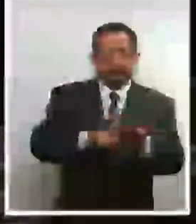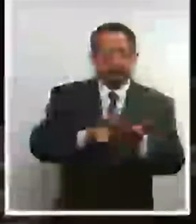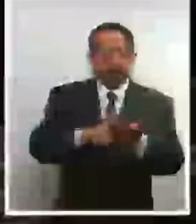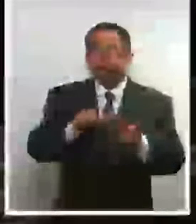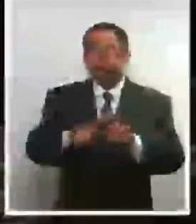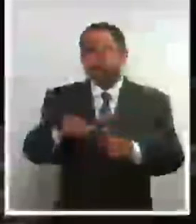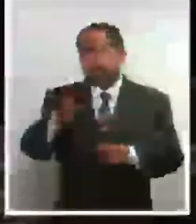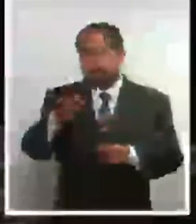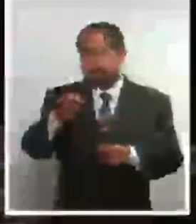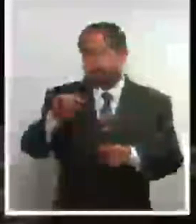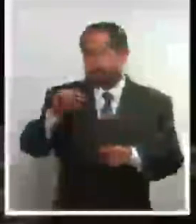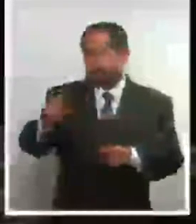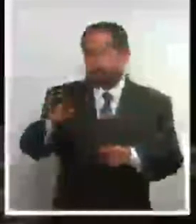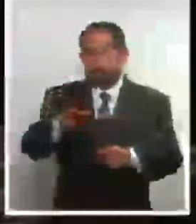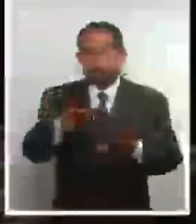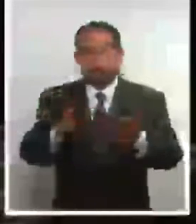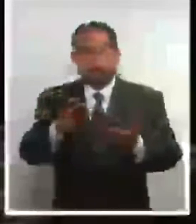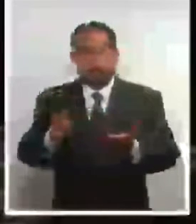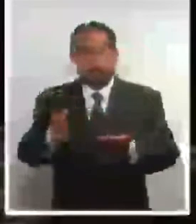que el fiscal